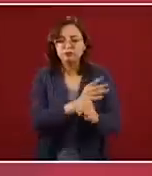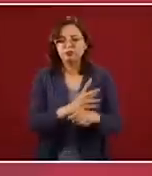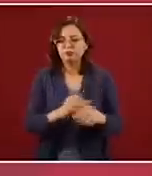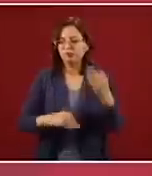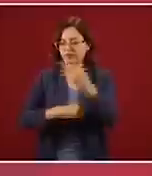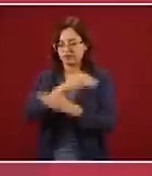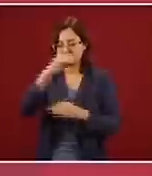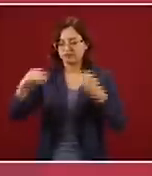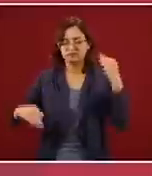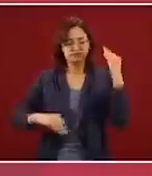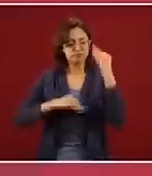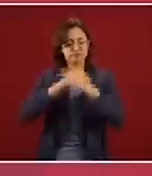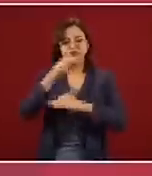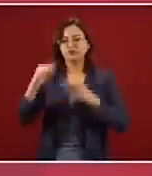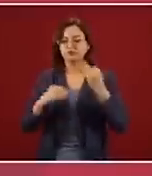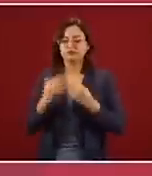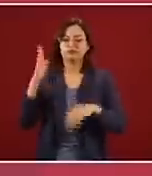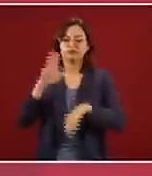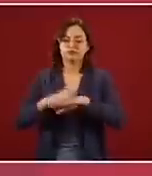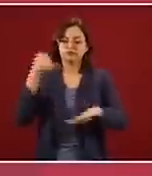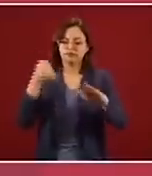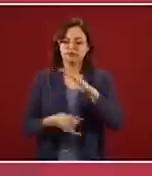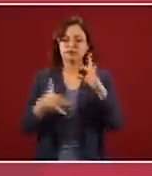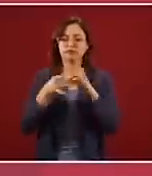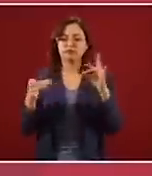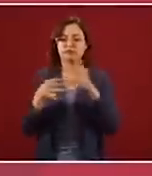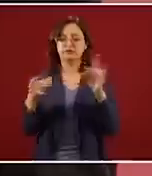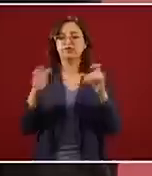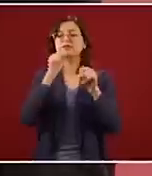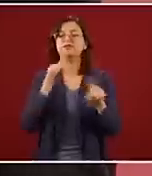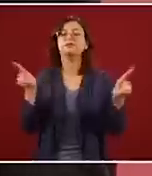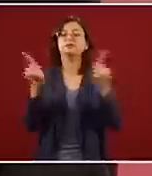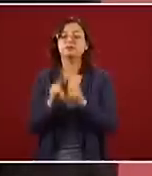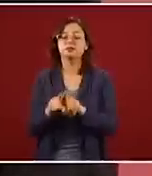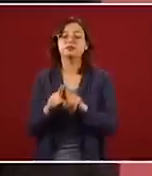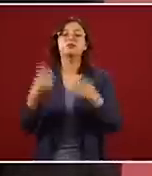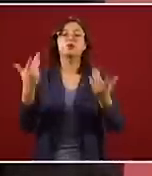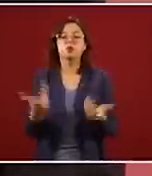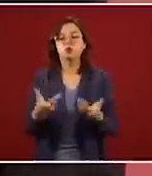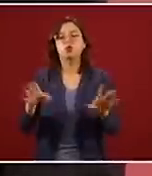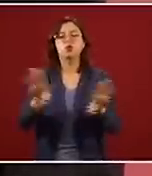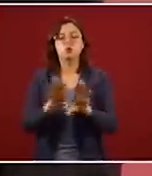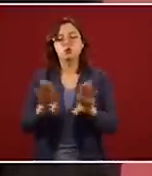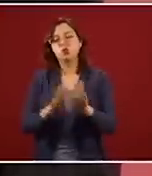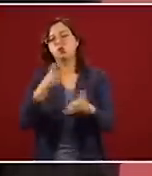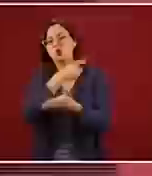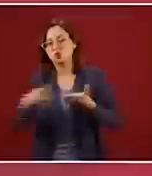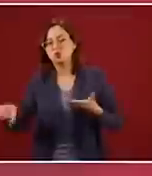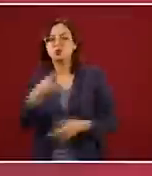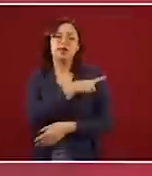Todo eso se va a explicar. Y sobre la compra, el financiamiento, lo